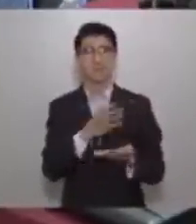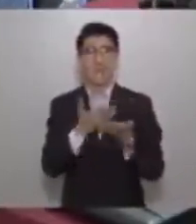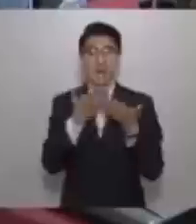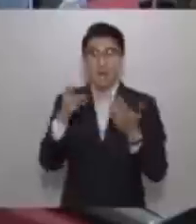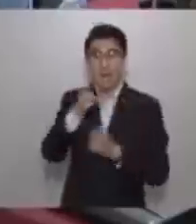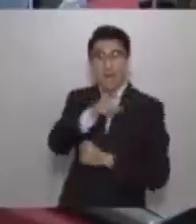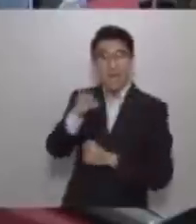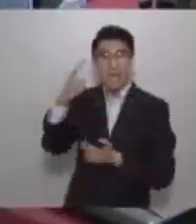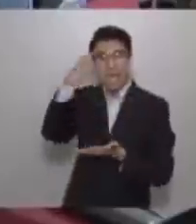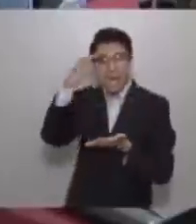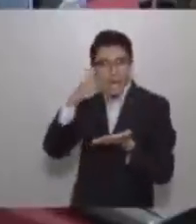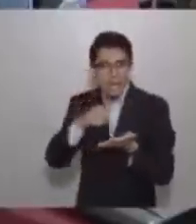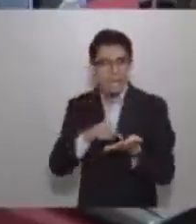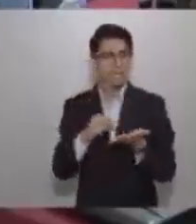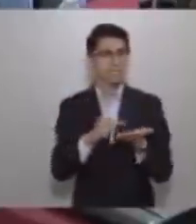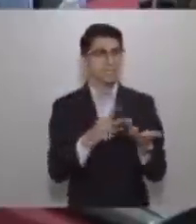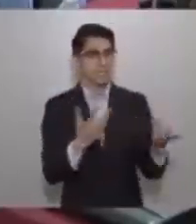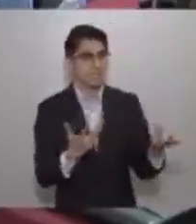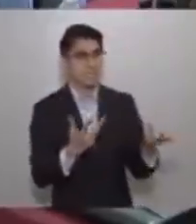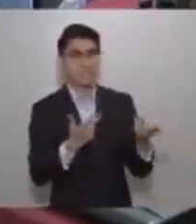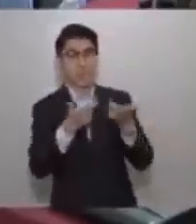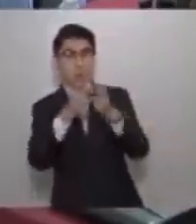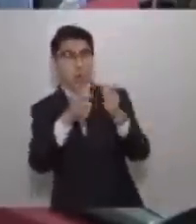colateral entre pues estas pugnas, ¿no?